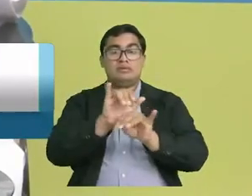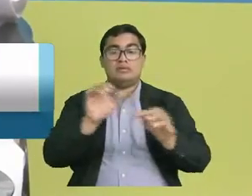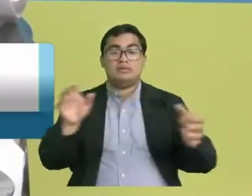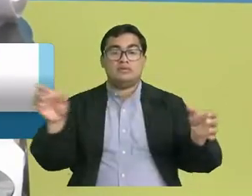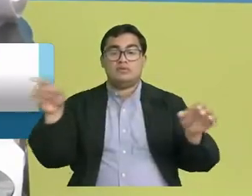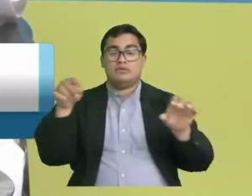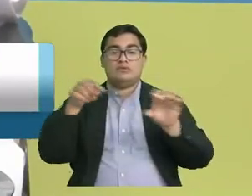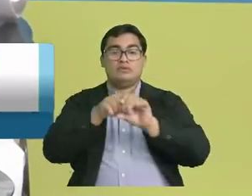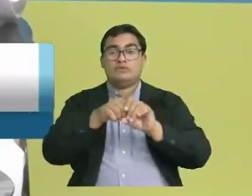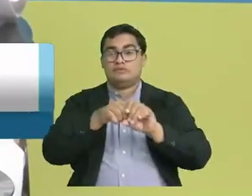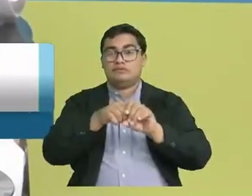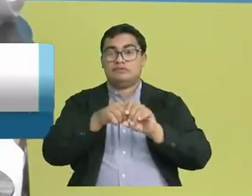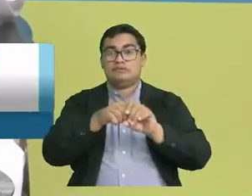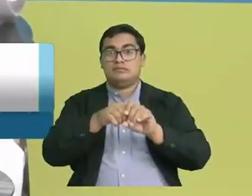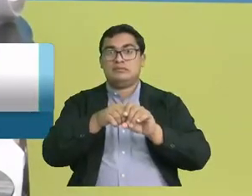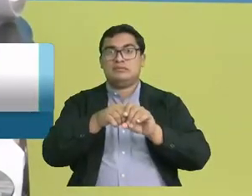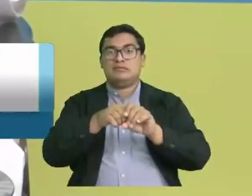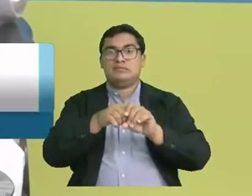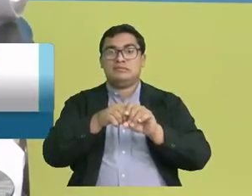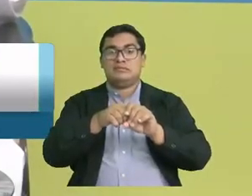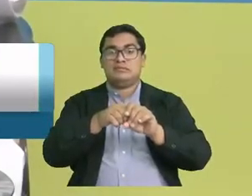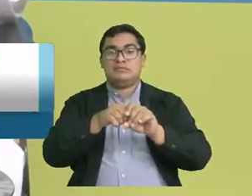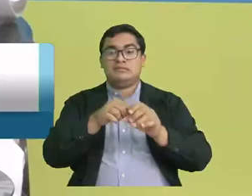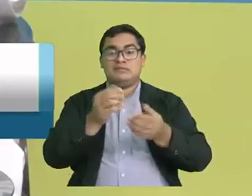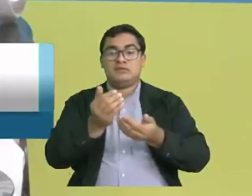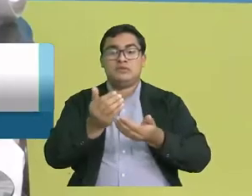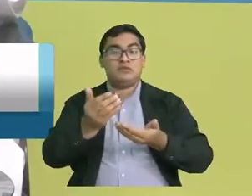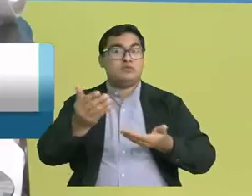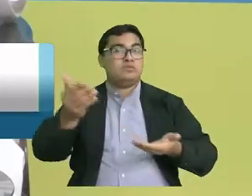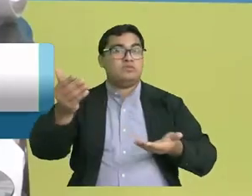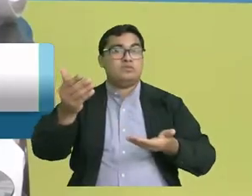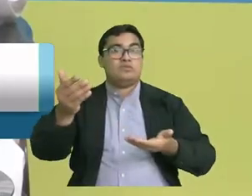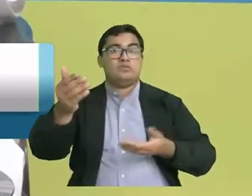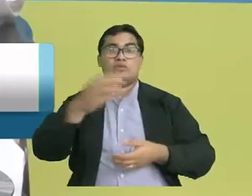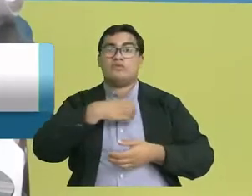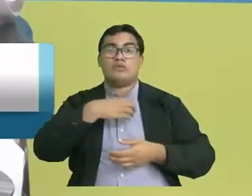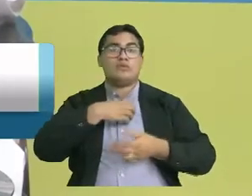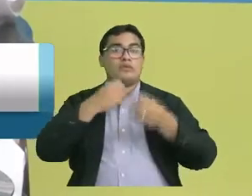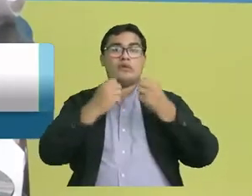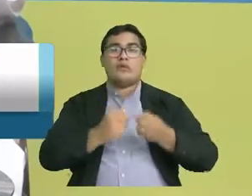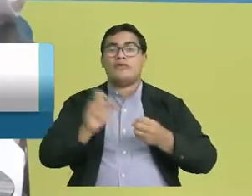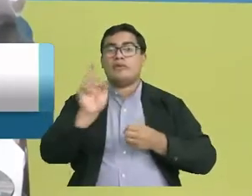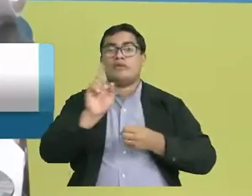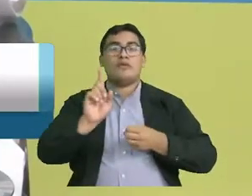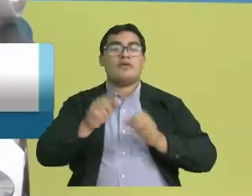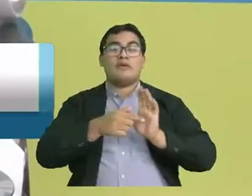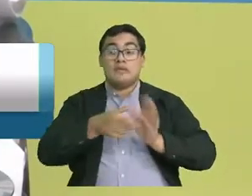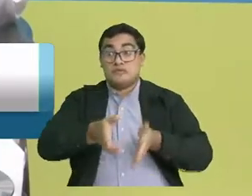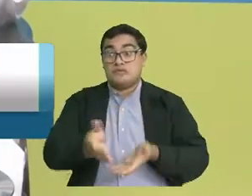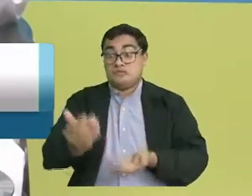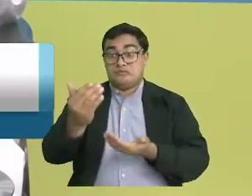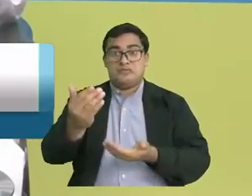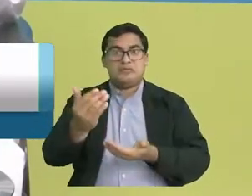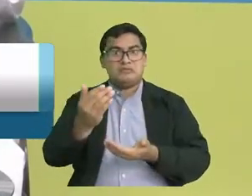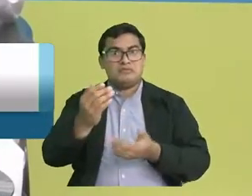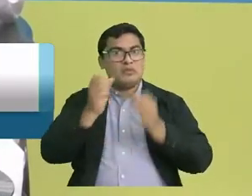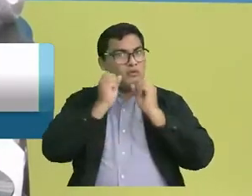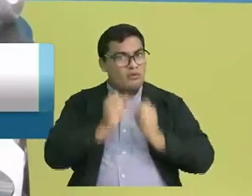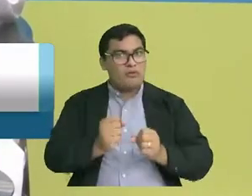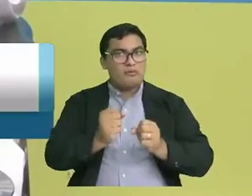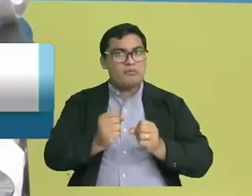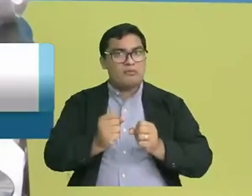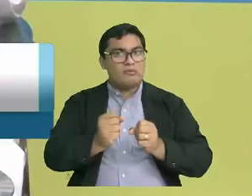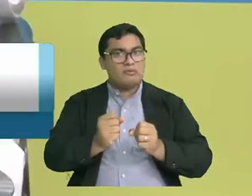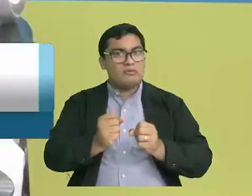fertiliza un óvulo, no va a tener el factor que le va a dar la masculinidad. Y por lo tanto, aunque sea